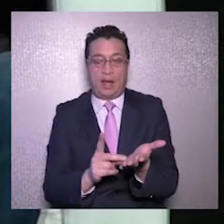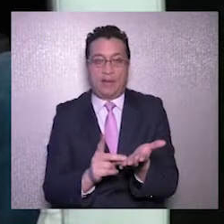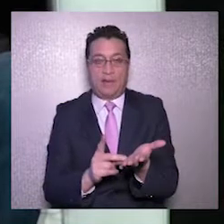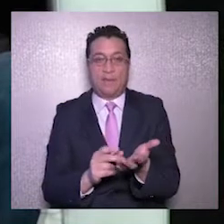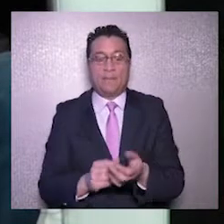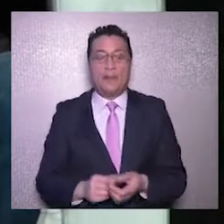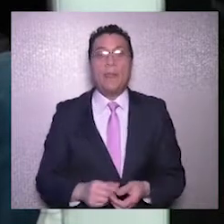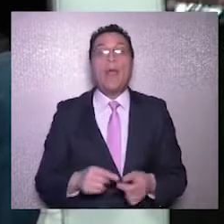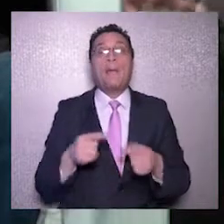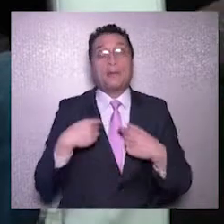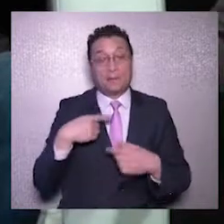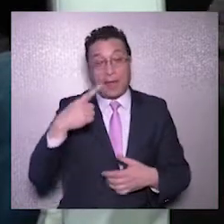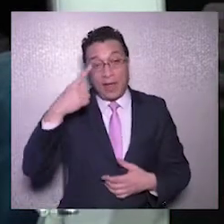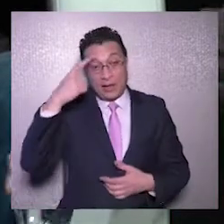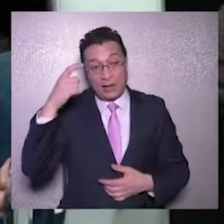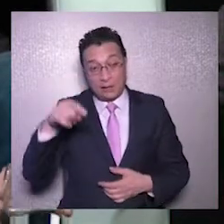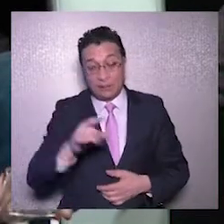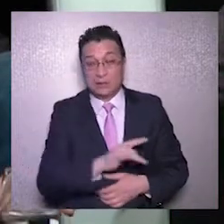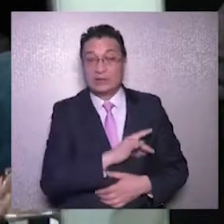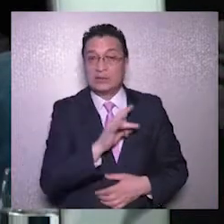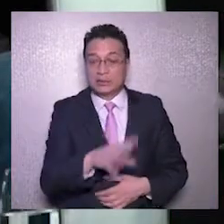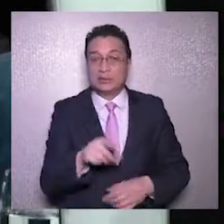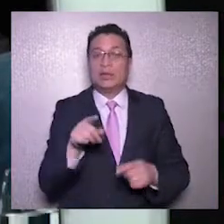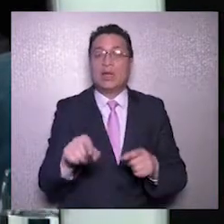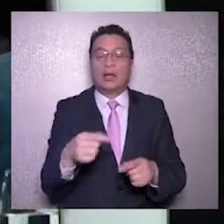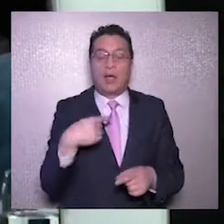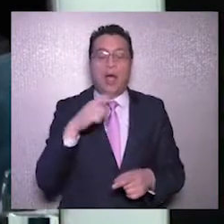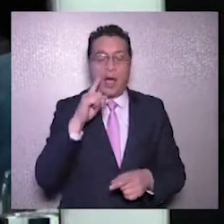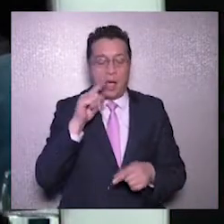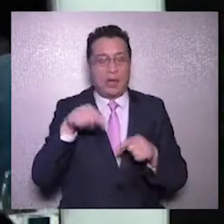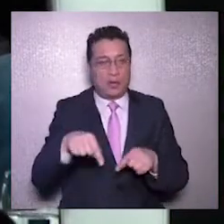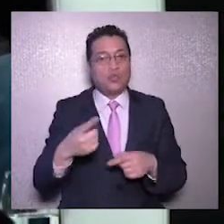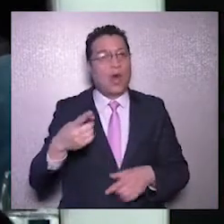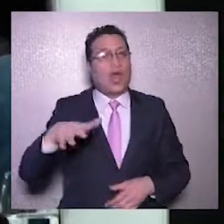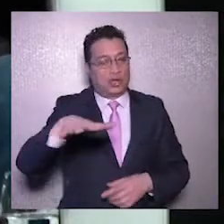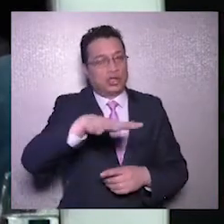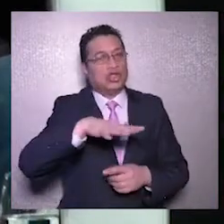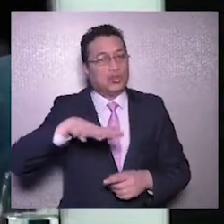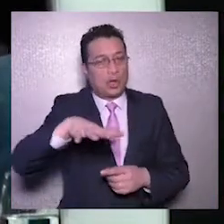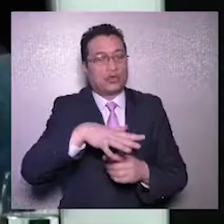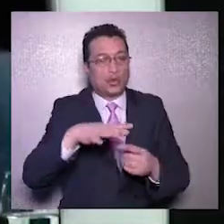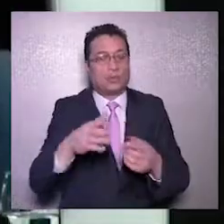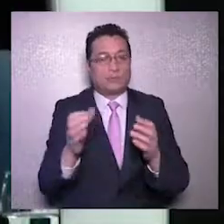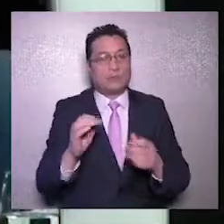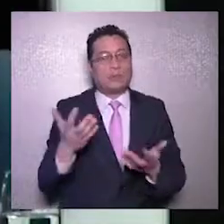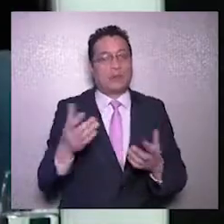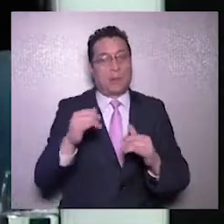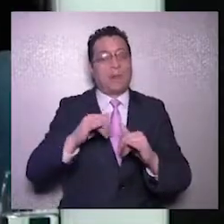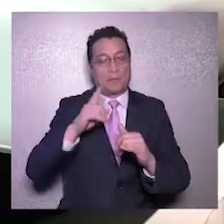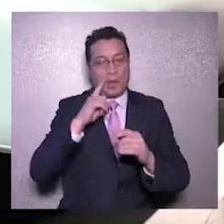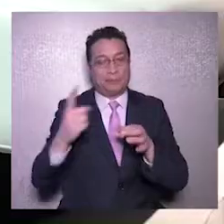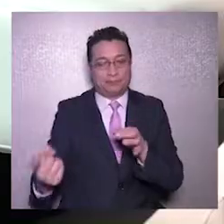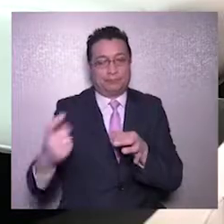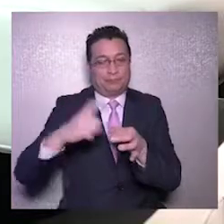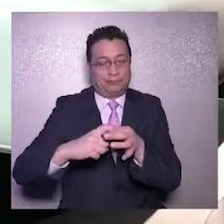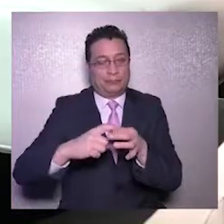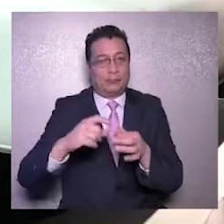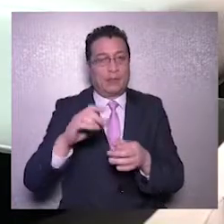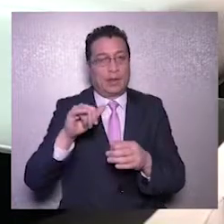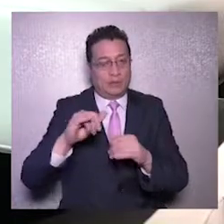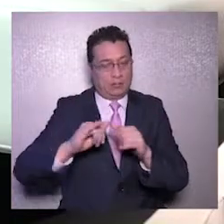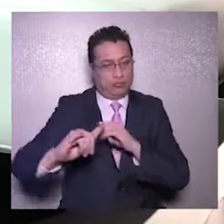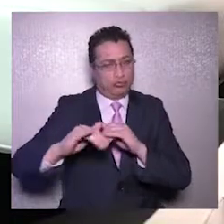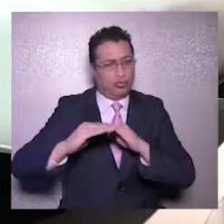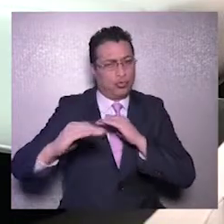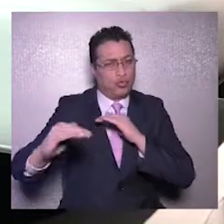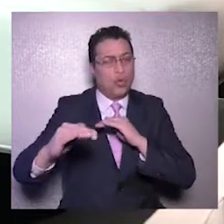Creo que Chile está en una situación sumamente online y borderline para poder avanzar en